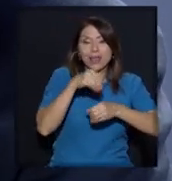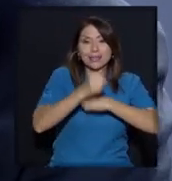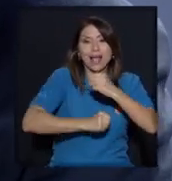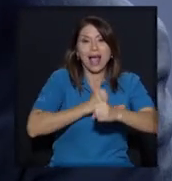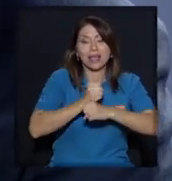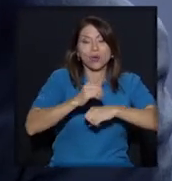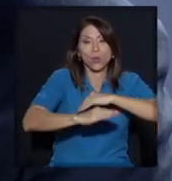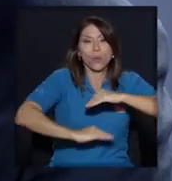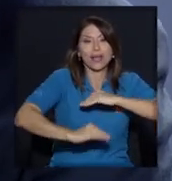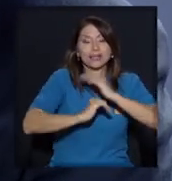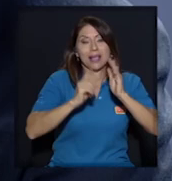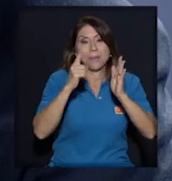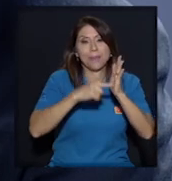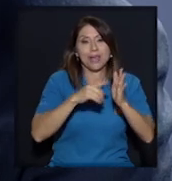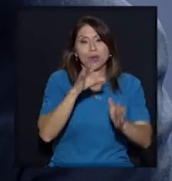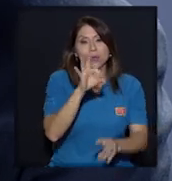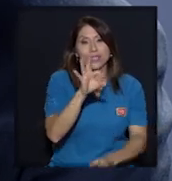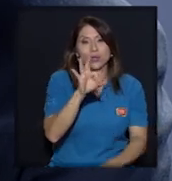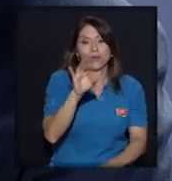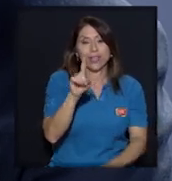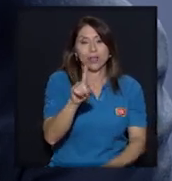1991, uh-huh. Que